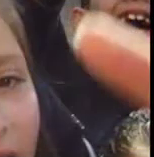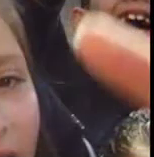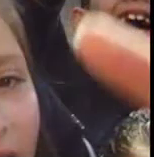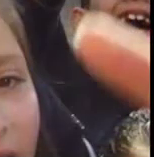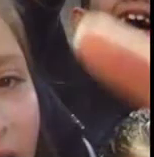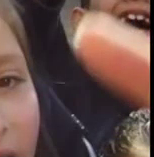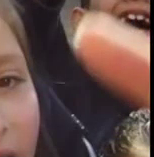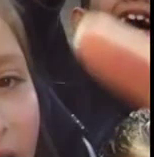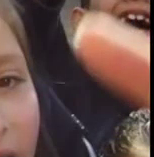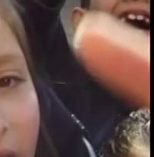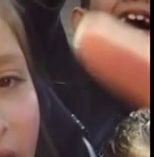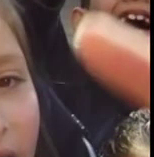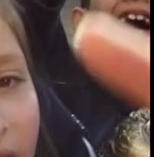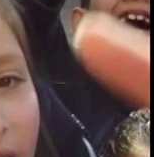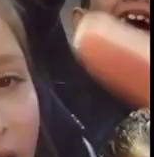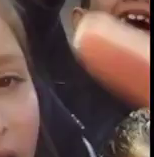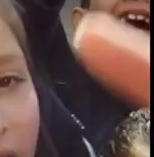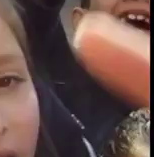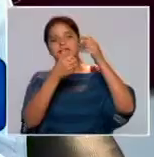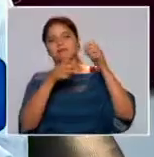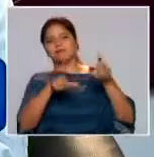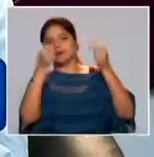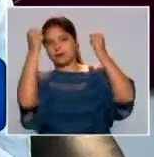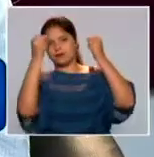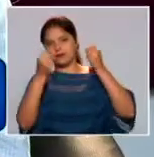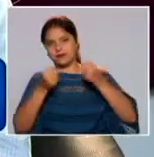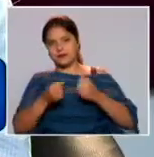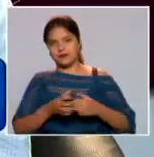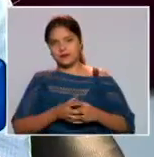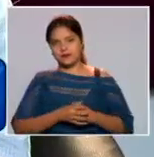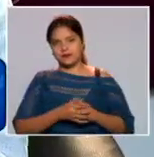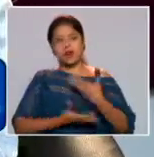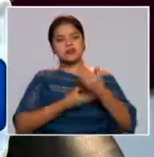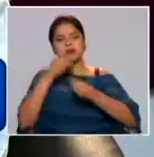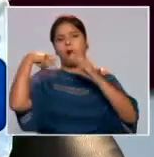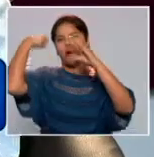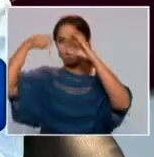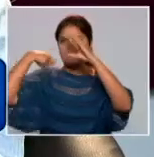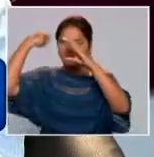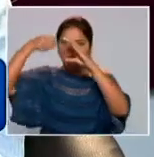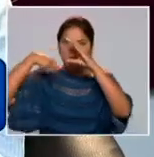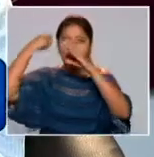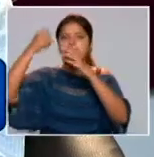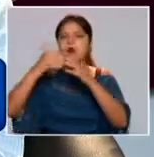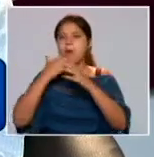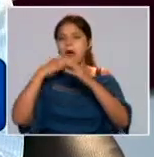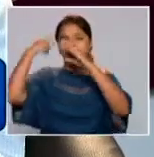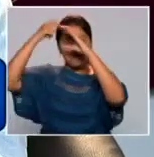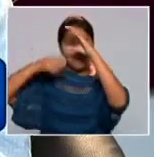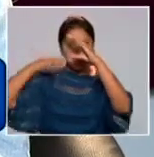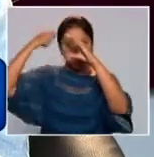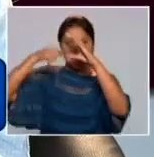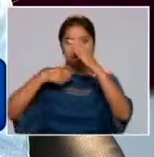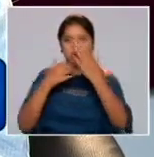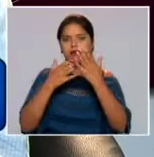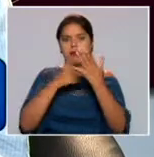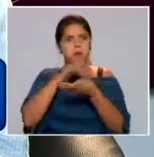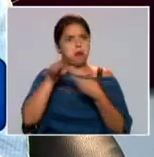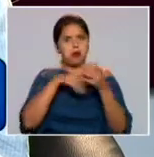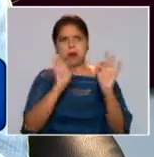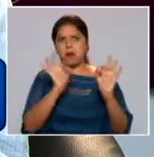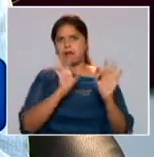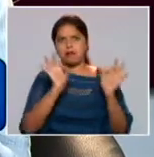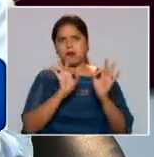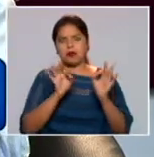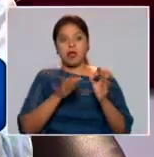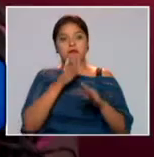entonces hemos terminado haciendo algunos videos documentales y sin ningún problema llegamos